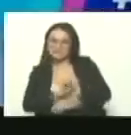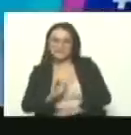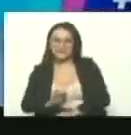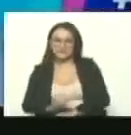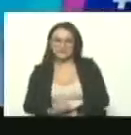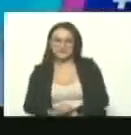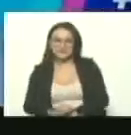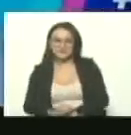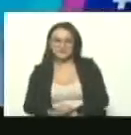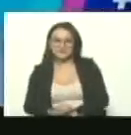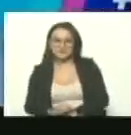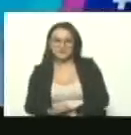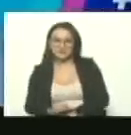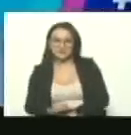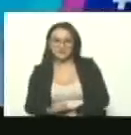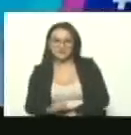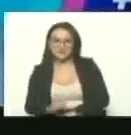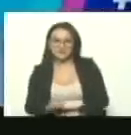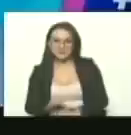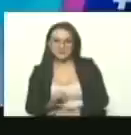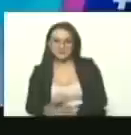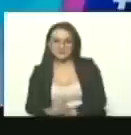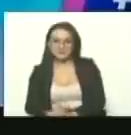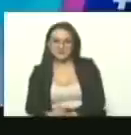muerden. Sí, claro. ¿Pruebo, pa' ver? Pruebe.